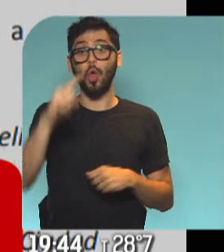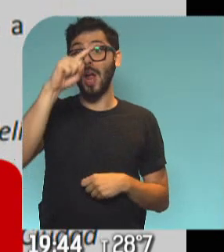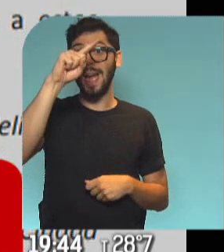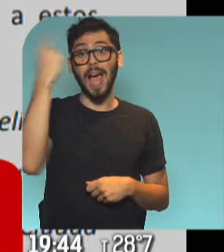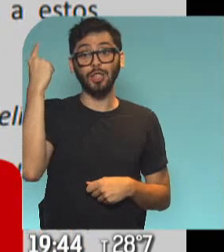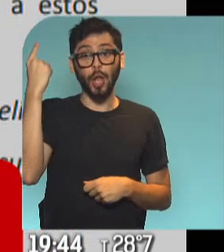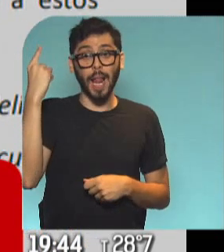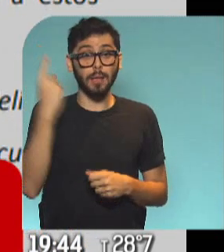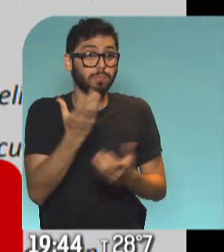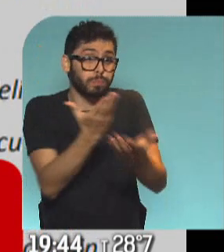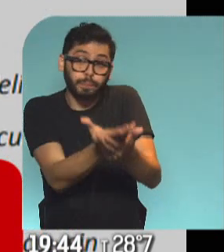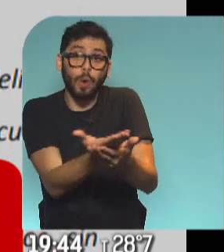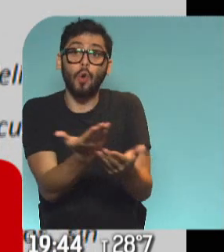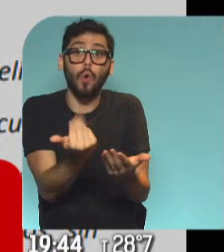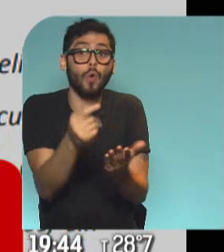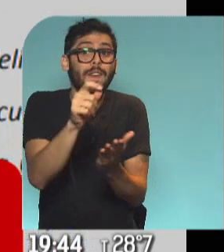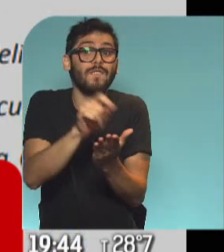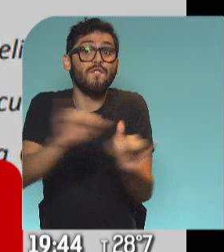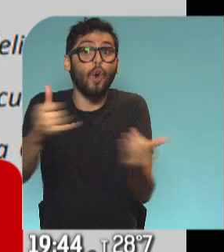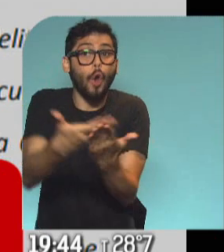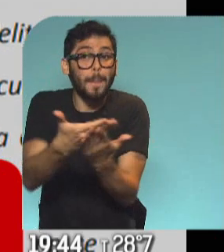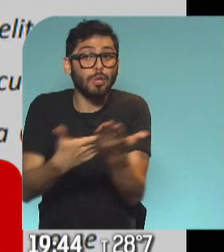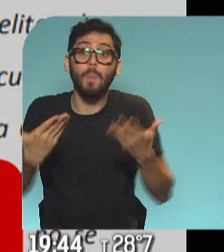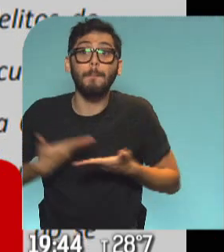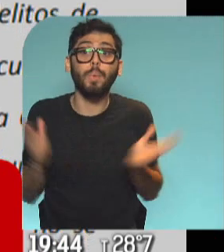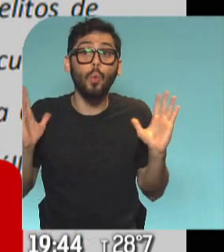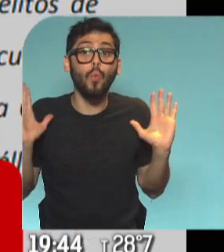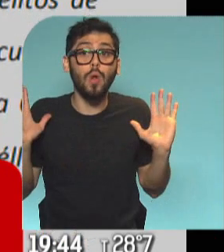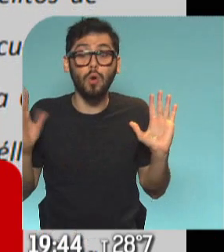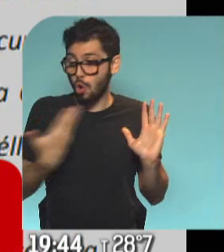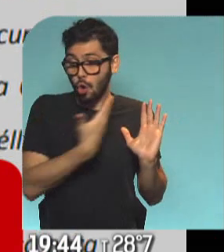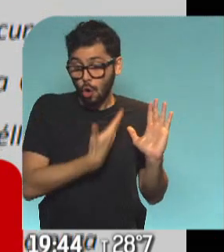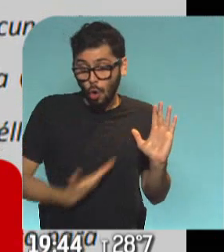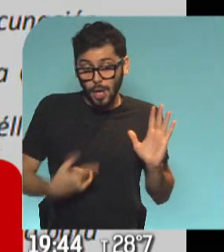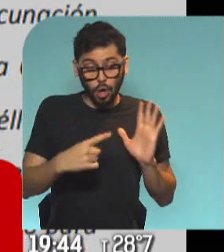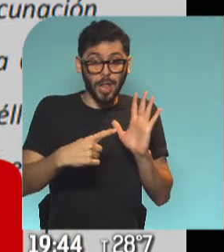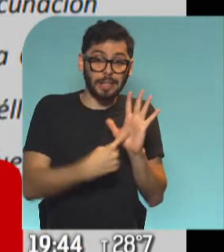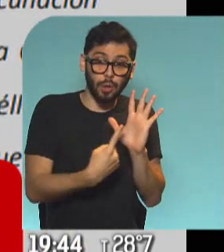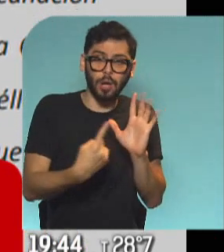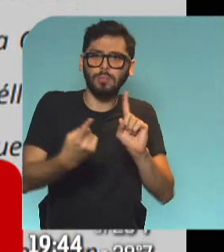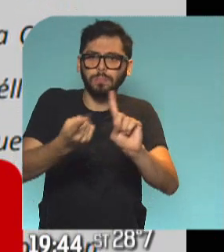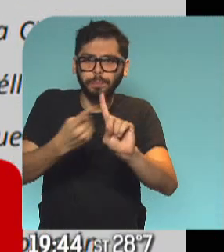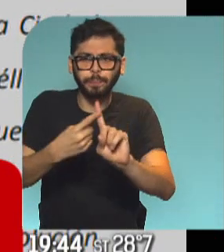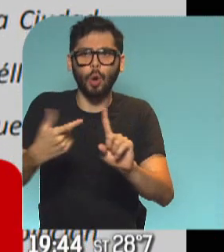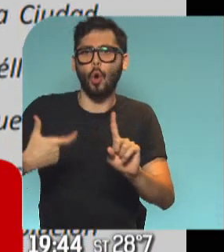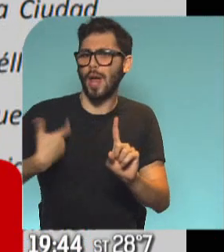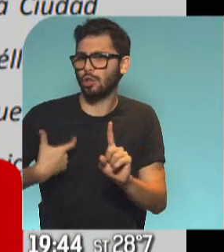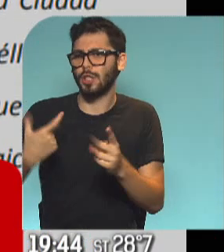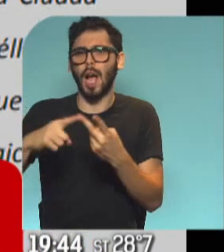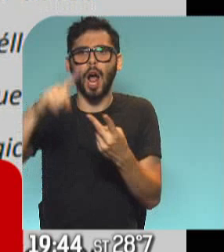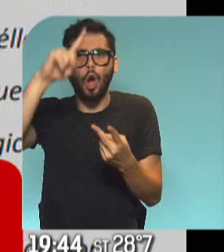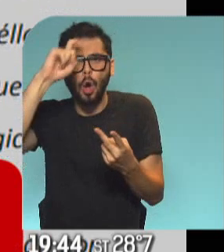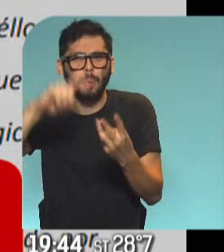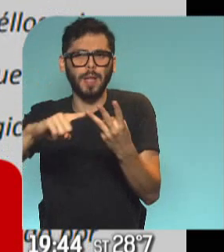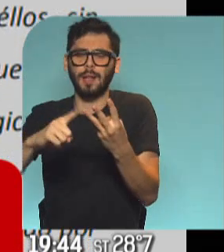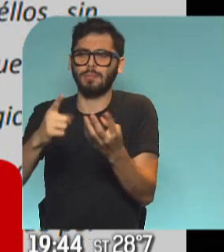información pública, claro, son registros públicos. Los convenios que firmó el gobierno de la ciudad con las obras sociales, con los hospitales y con las